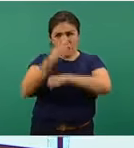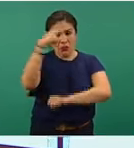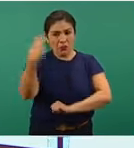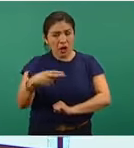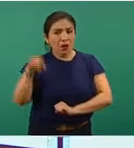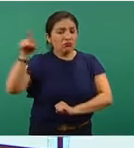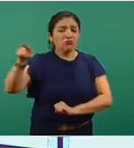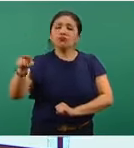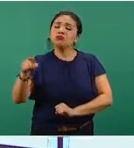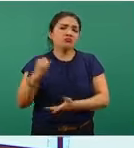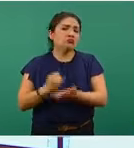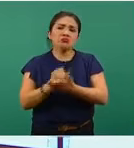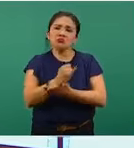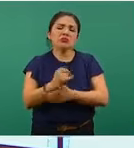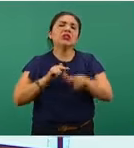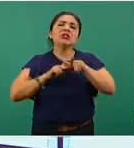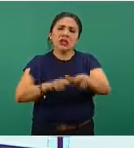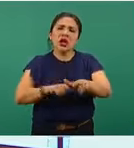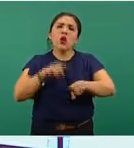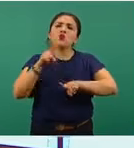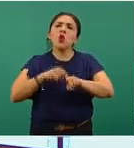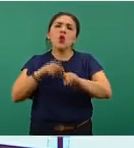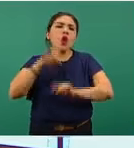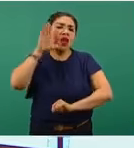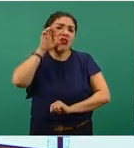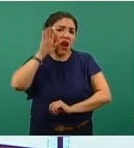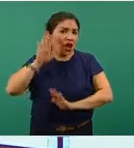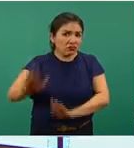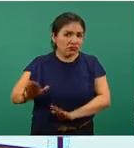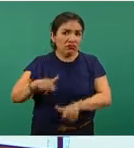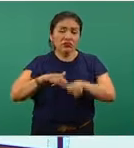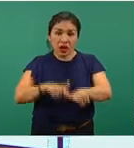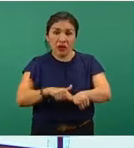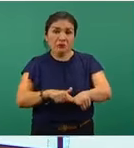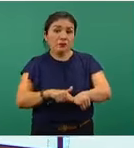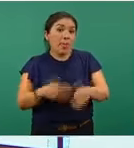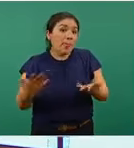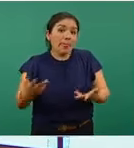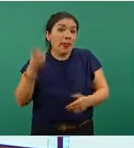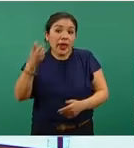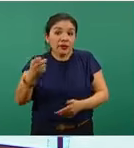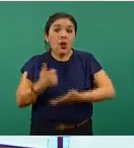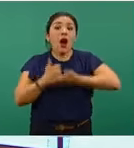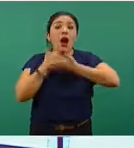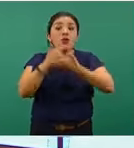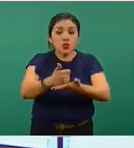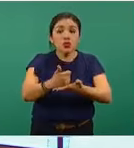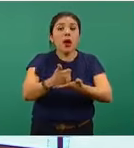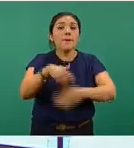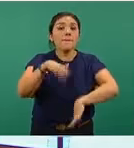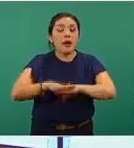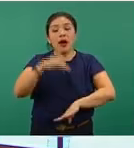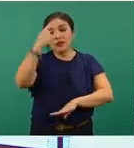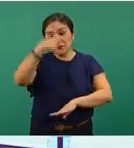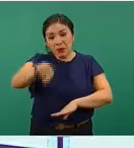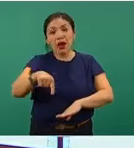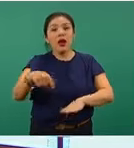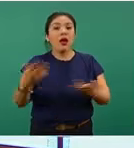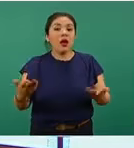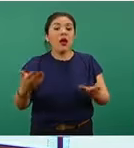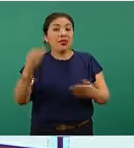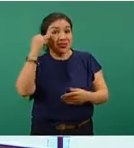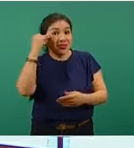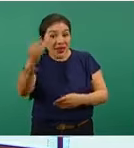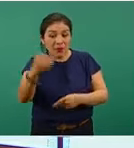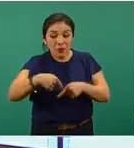México que permanecerá en naranja y que esto contribuirá sin duda para que